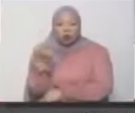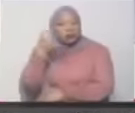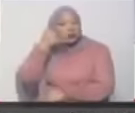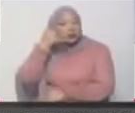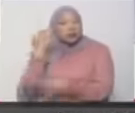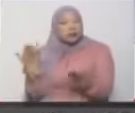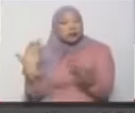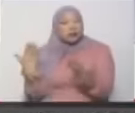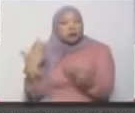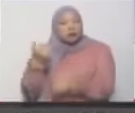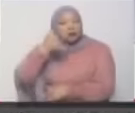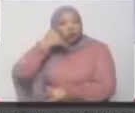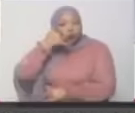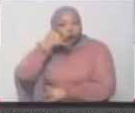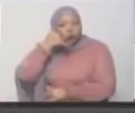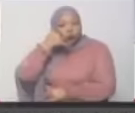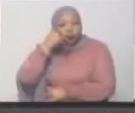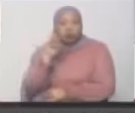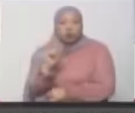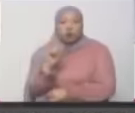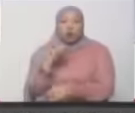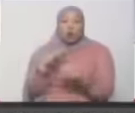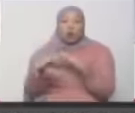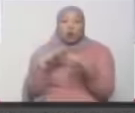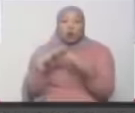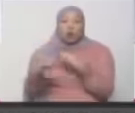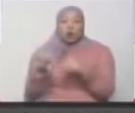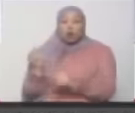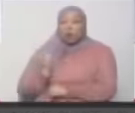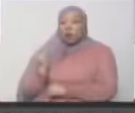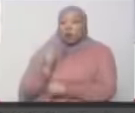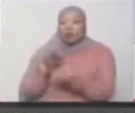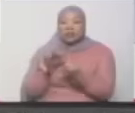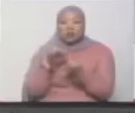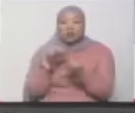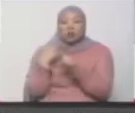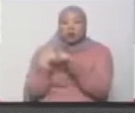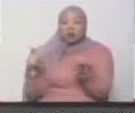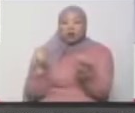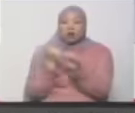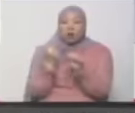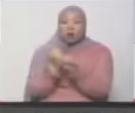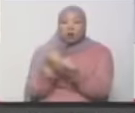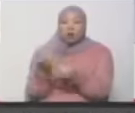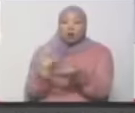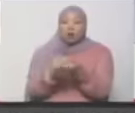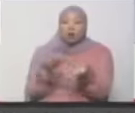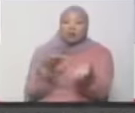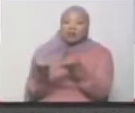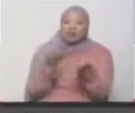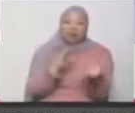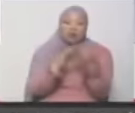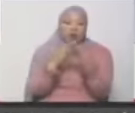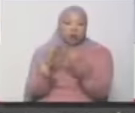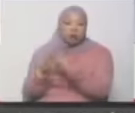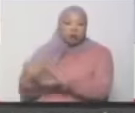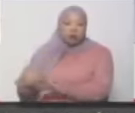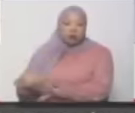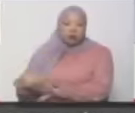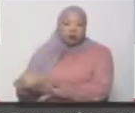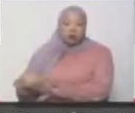911 es un punto de comunicación de cualquier novedad que pase en el país. Eso debe estar al servicio de las comunas, para que